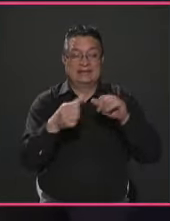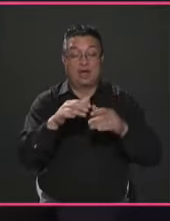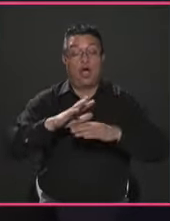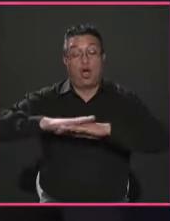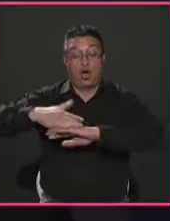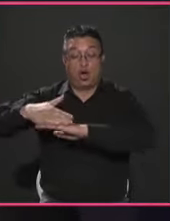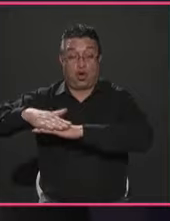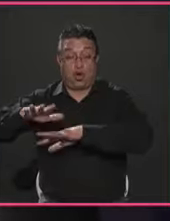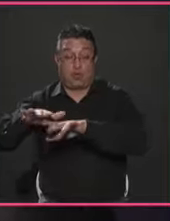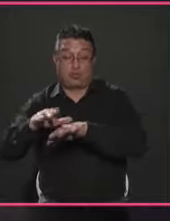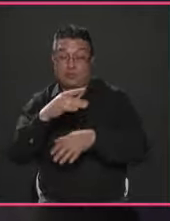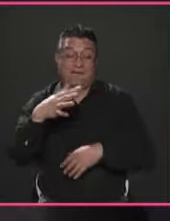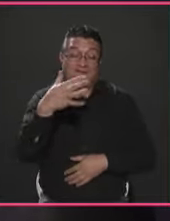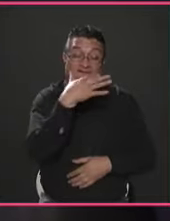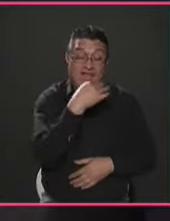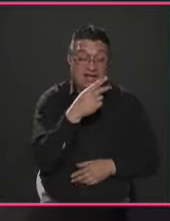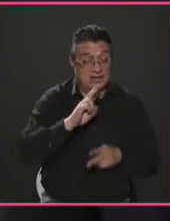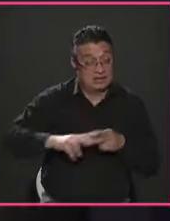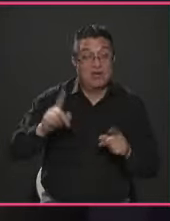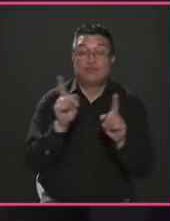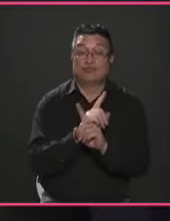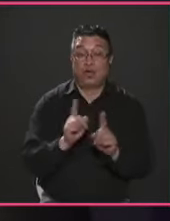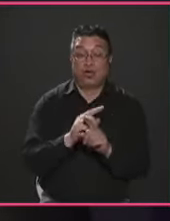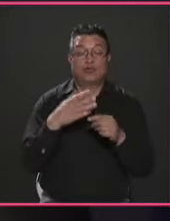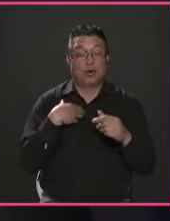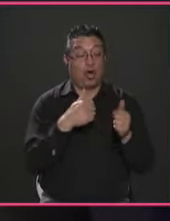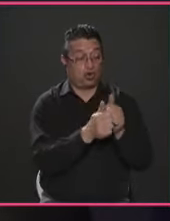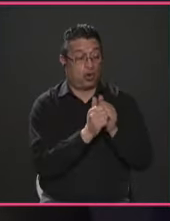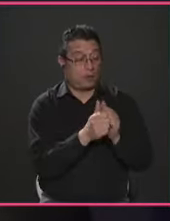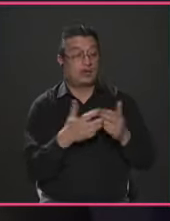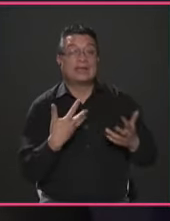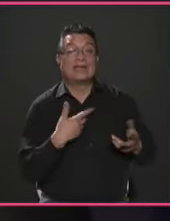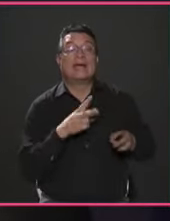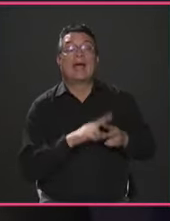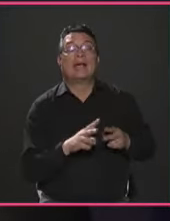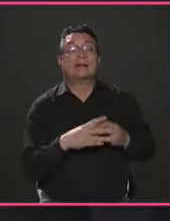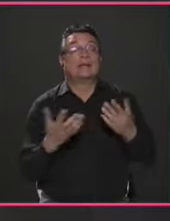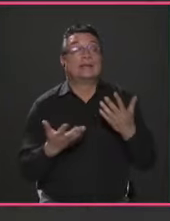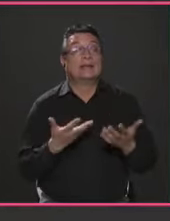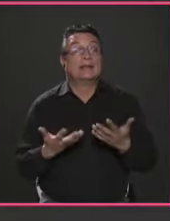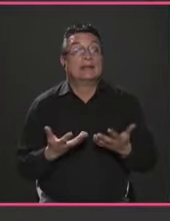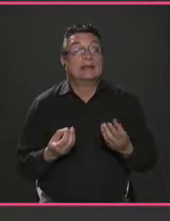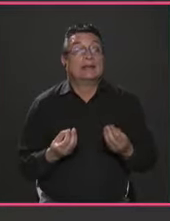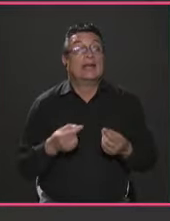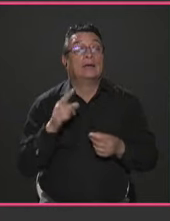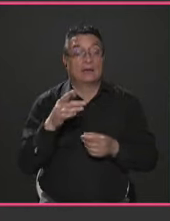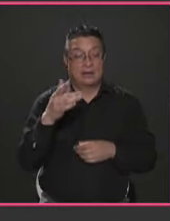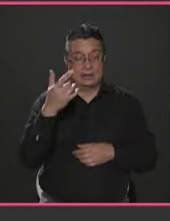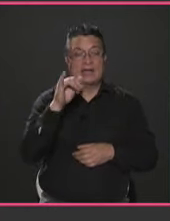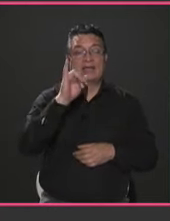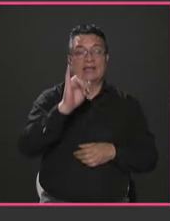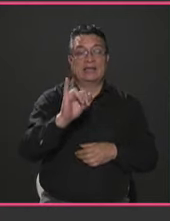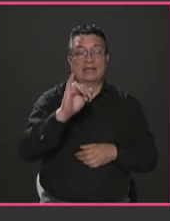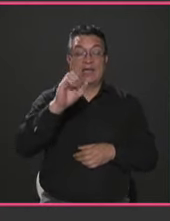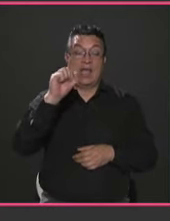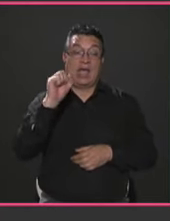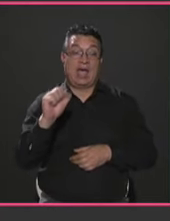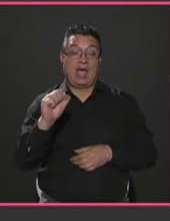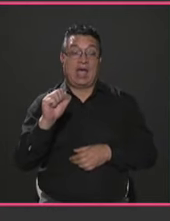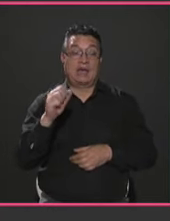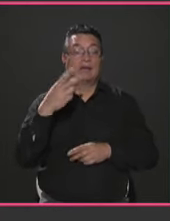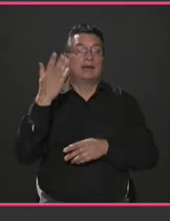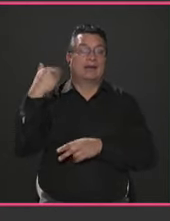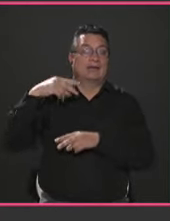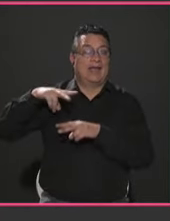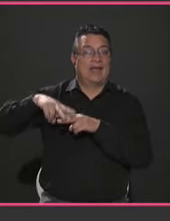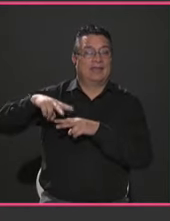No es tan fácil de resolver Y lo que hicimos con colegas fue utilizar lo que llamamos la Inteligencia artificial a la